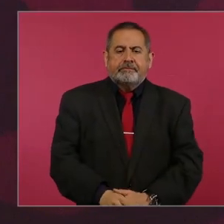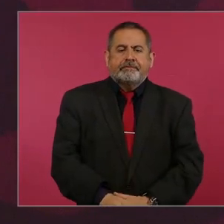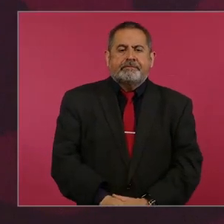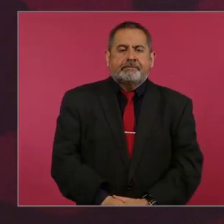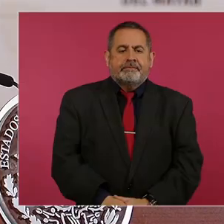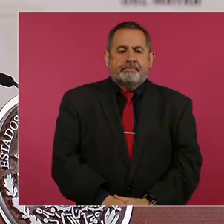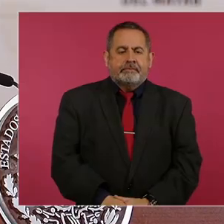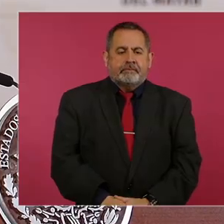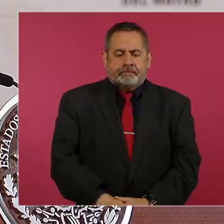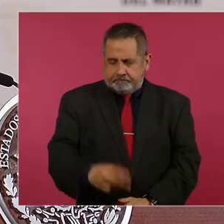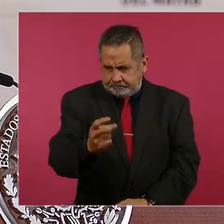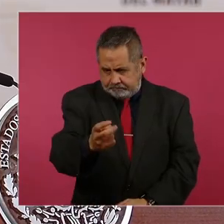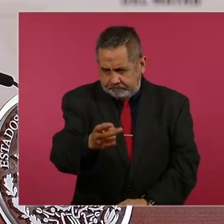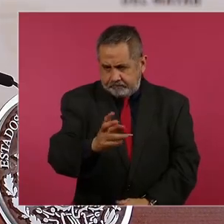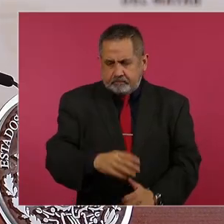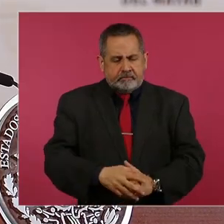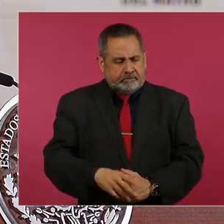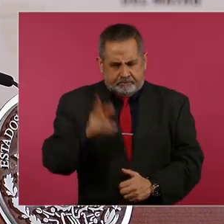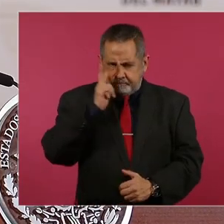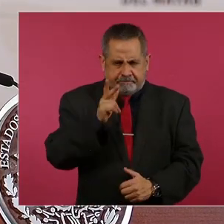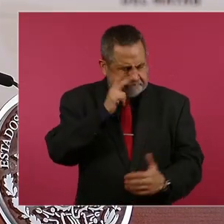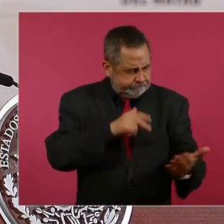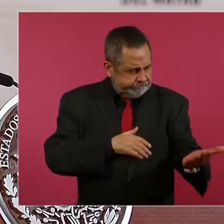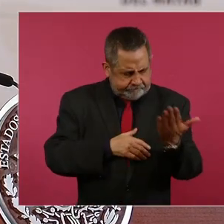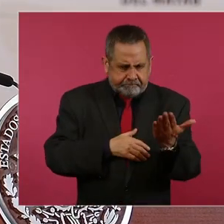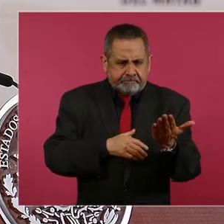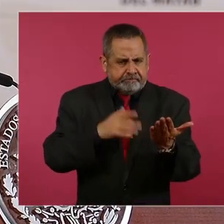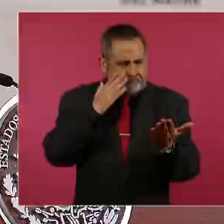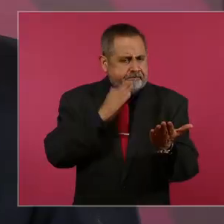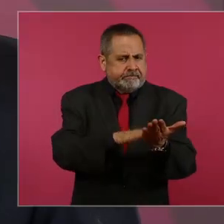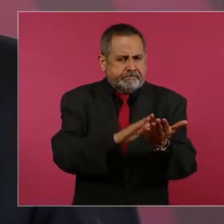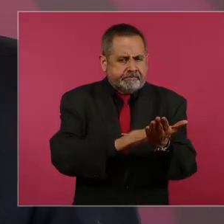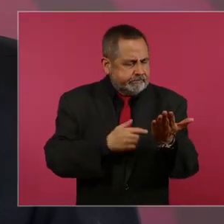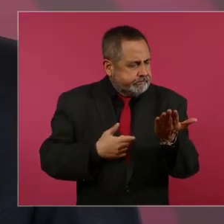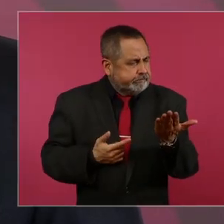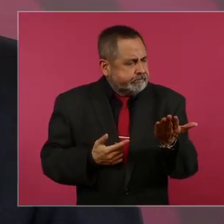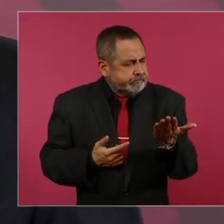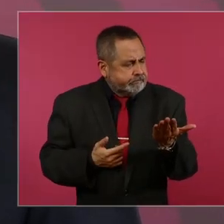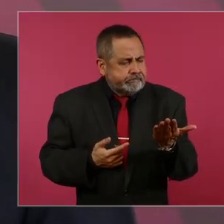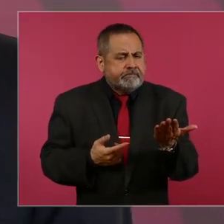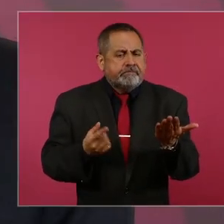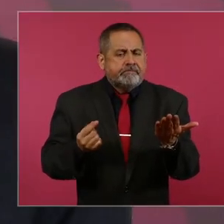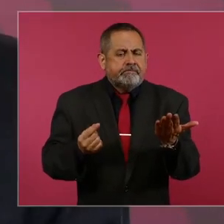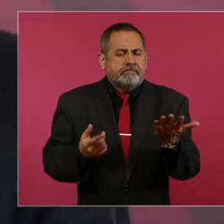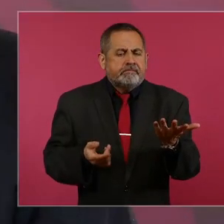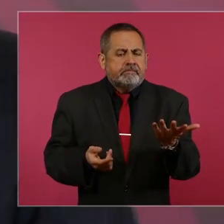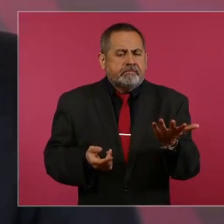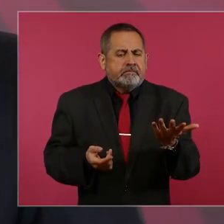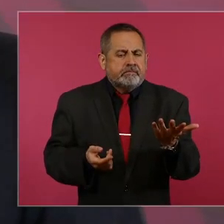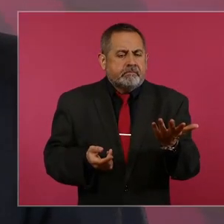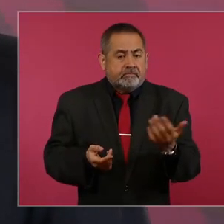Por eso, que presente las pruebas, si no,